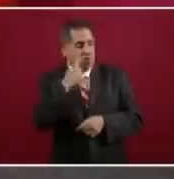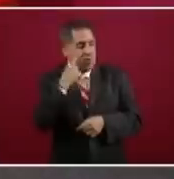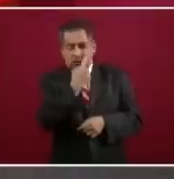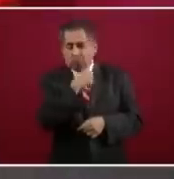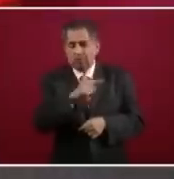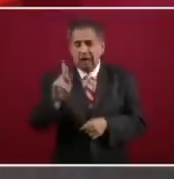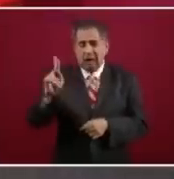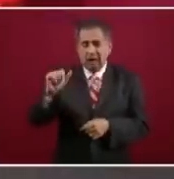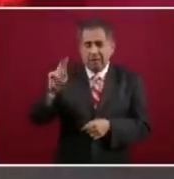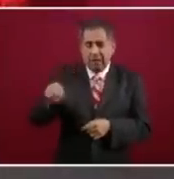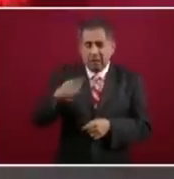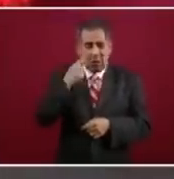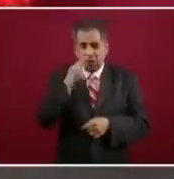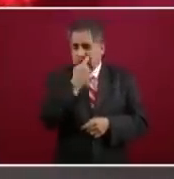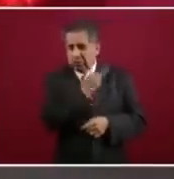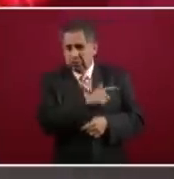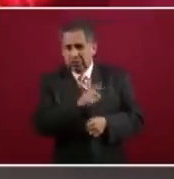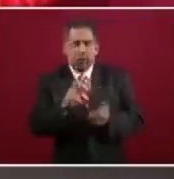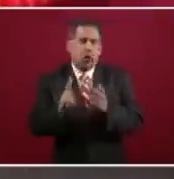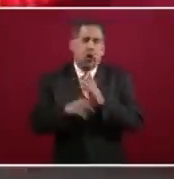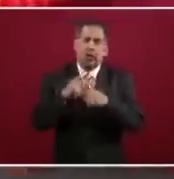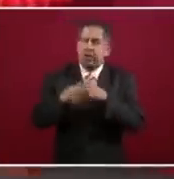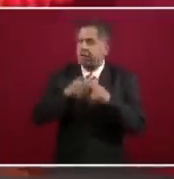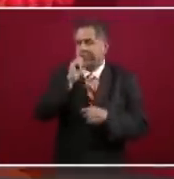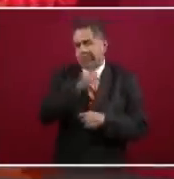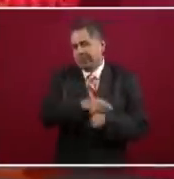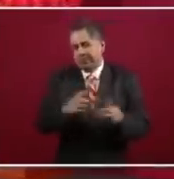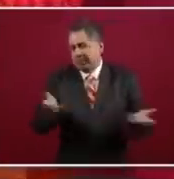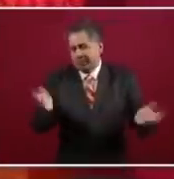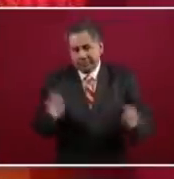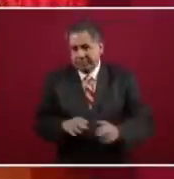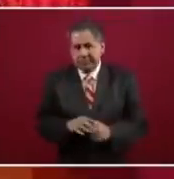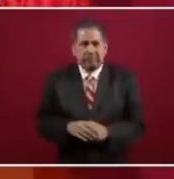pan volvemos a lo mismo